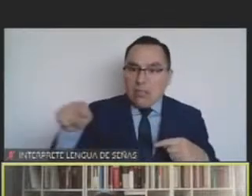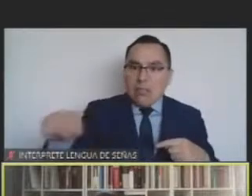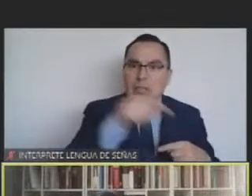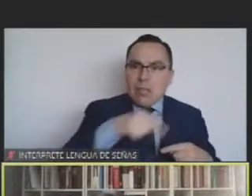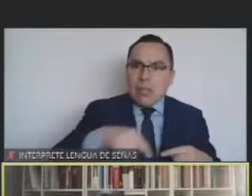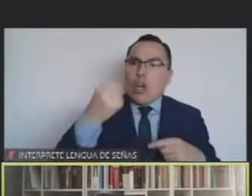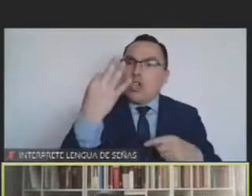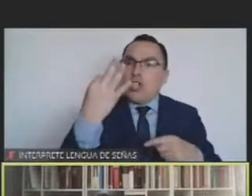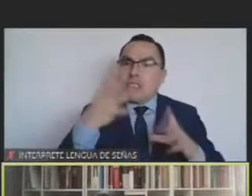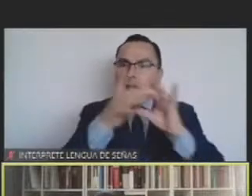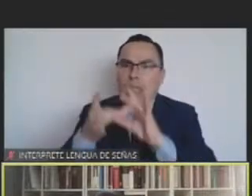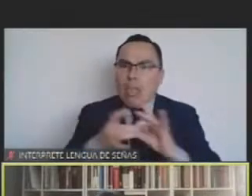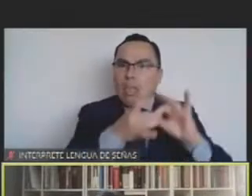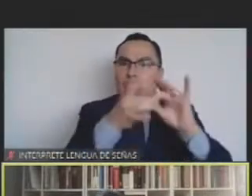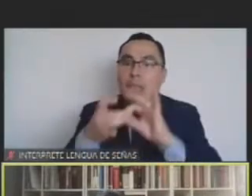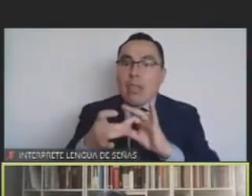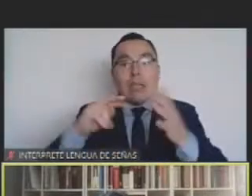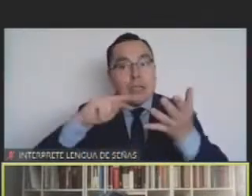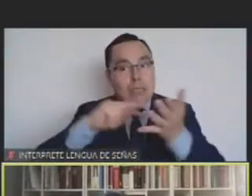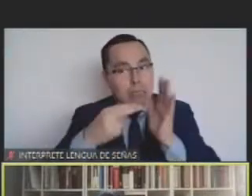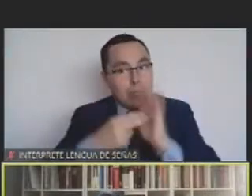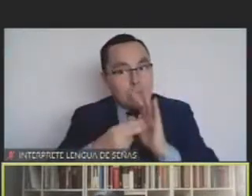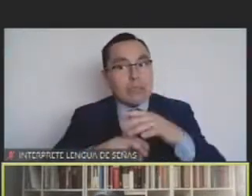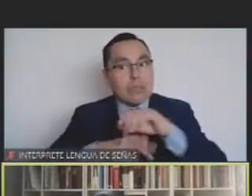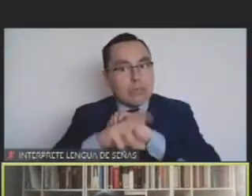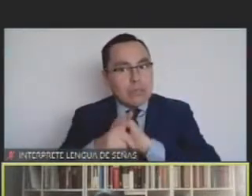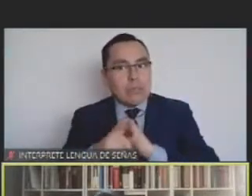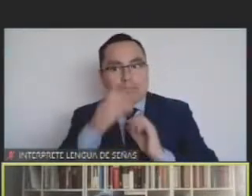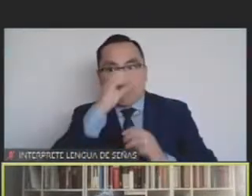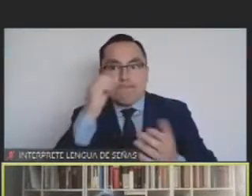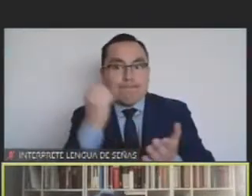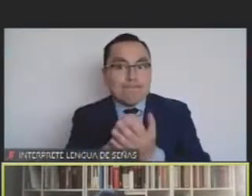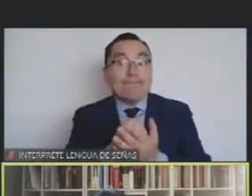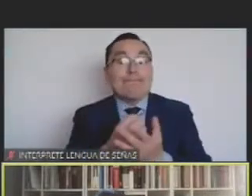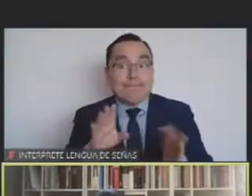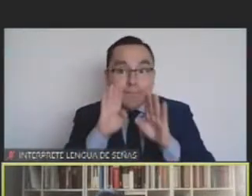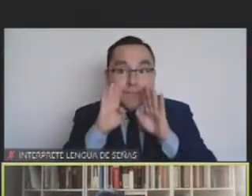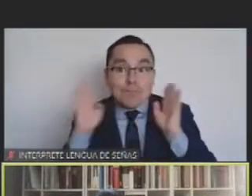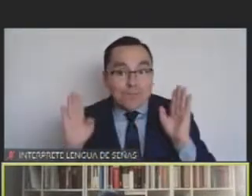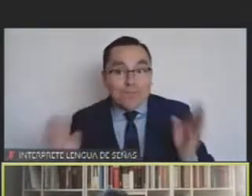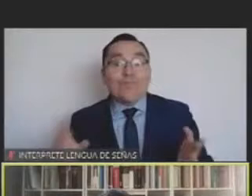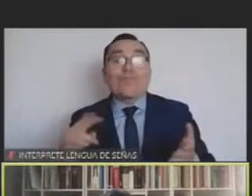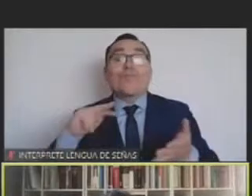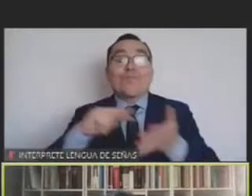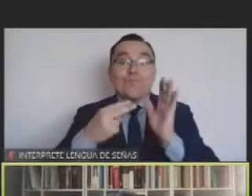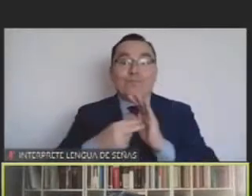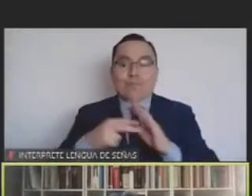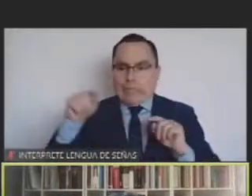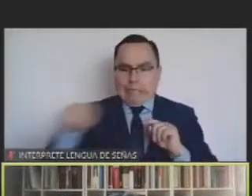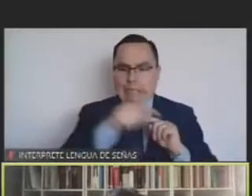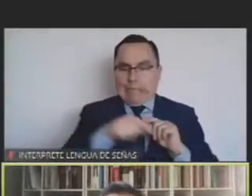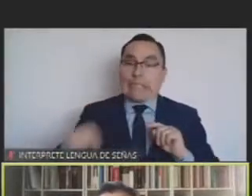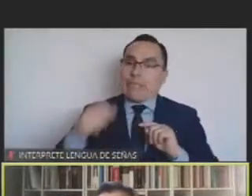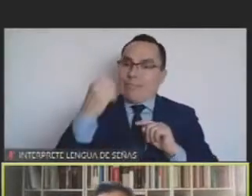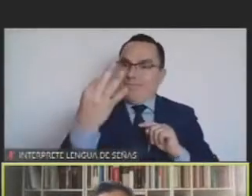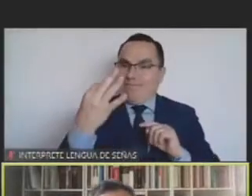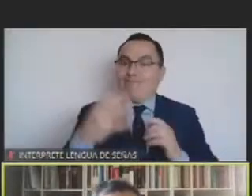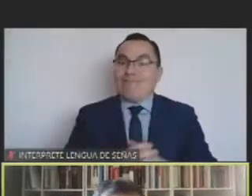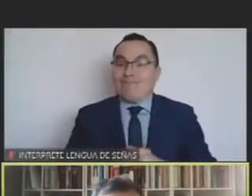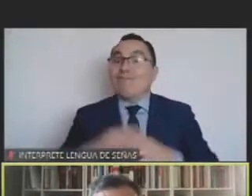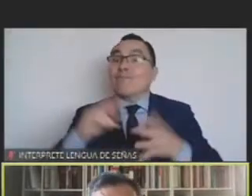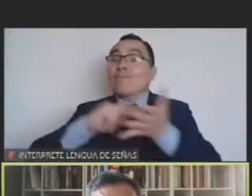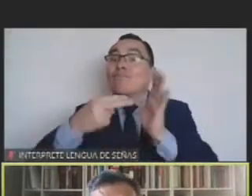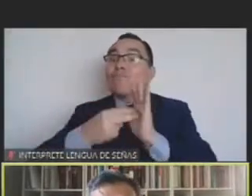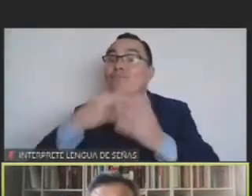fraude, si no tenemos buenas reglas, el cohecho se puede dar con bastante más facilidad, y por eso